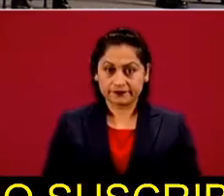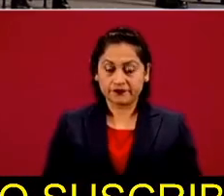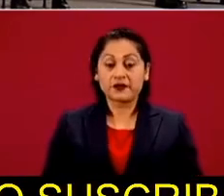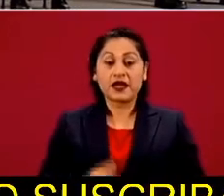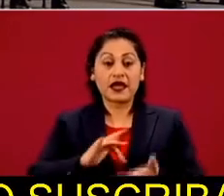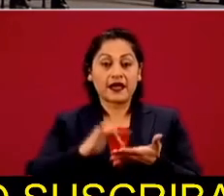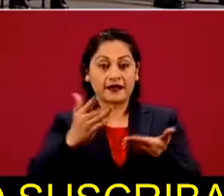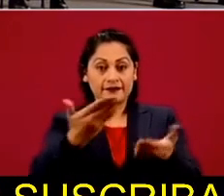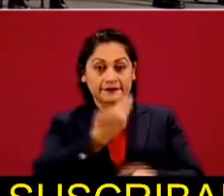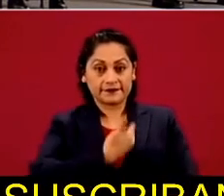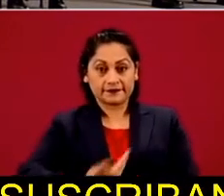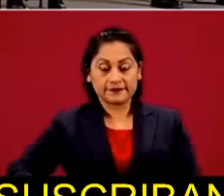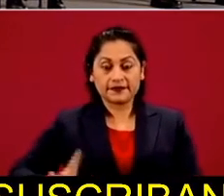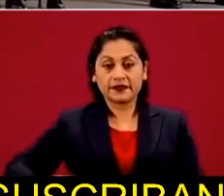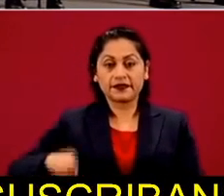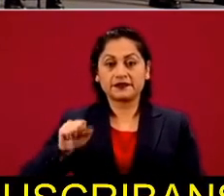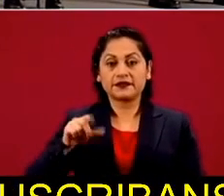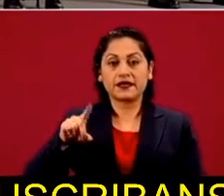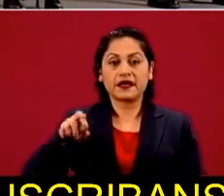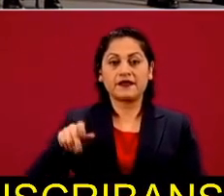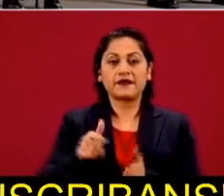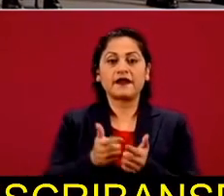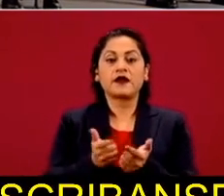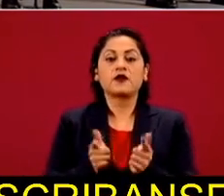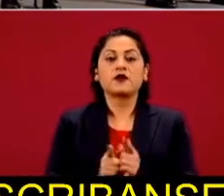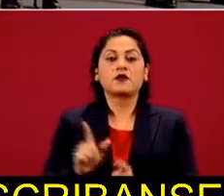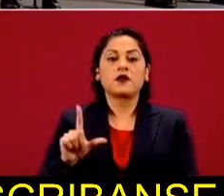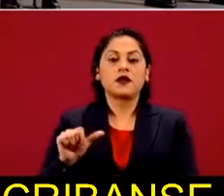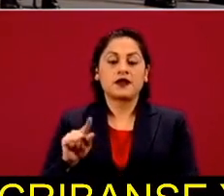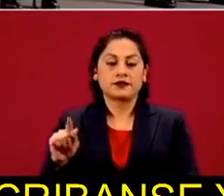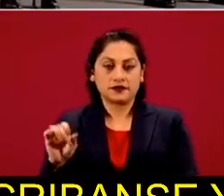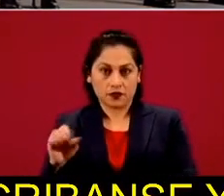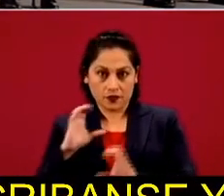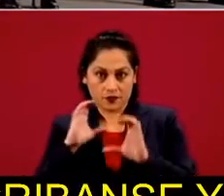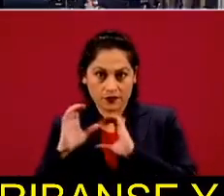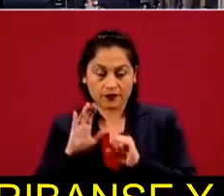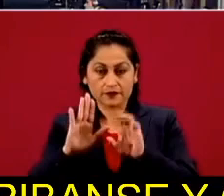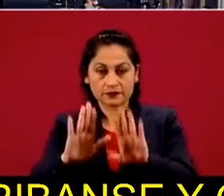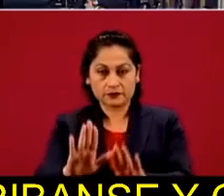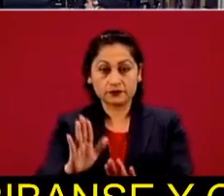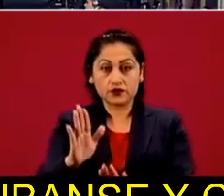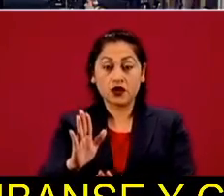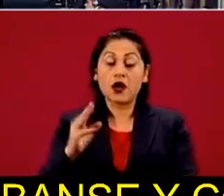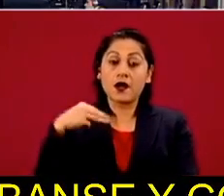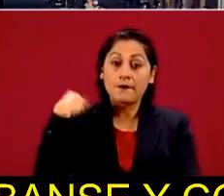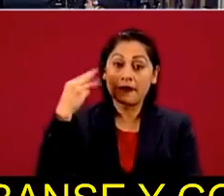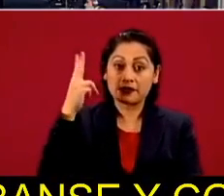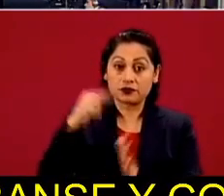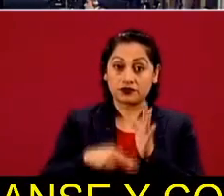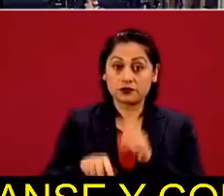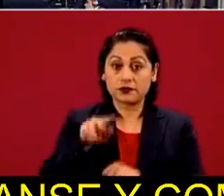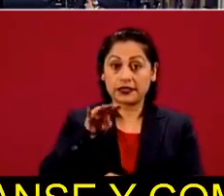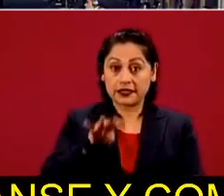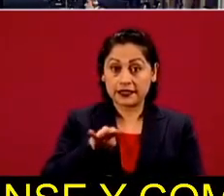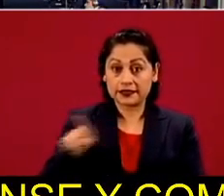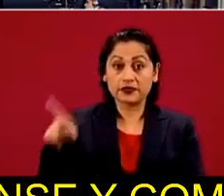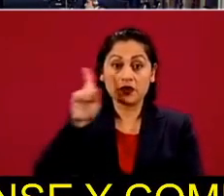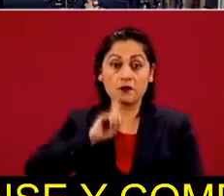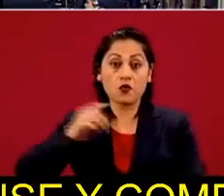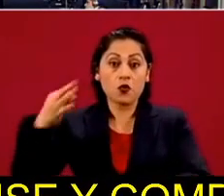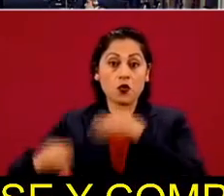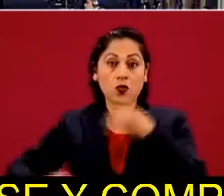Señor presidente, Sandra Aguilera de Grupo Larsa Comunicaciones. Presidente, en marzo del 2019, una juez dictó la primera